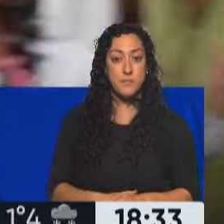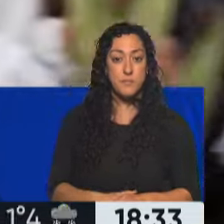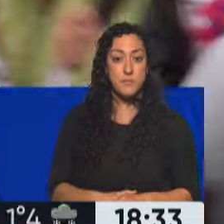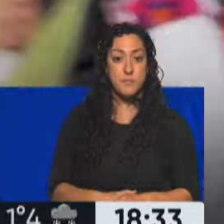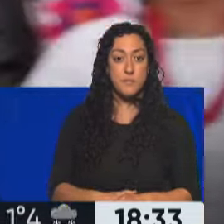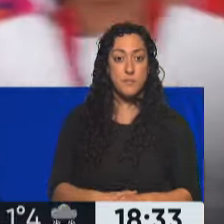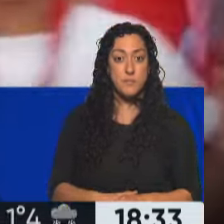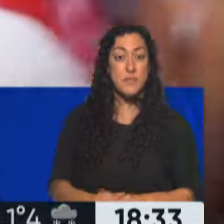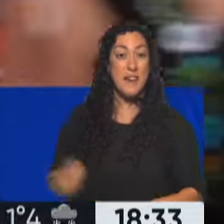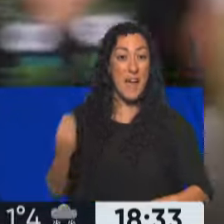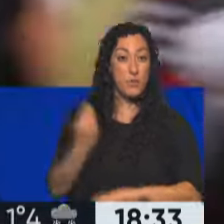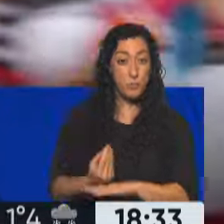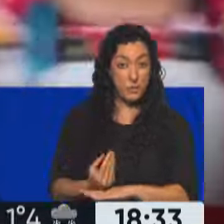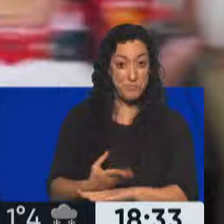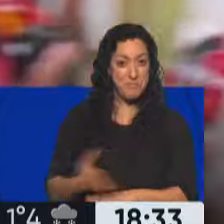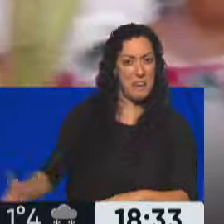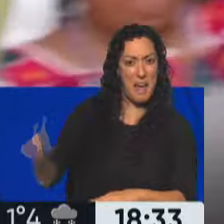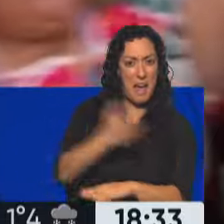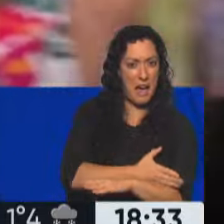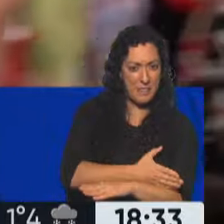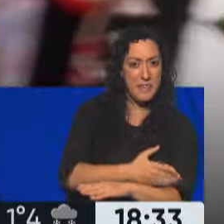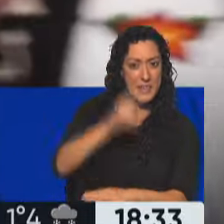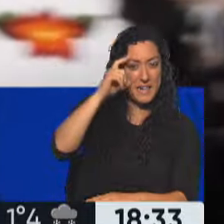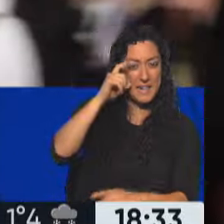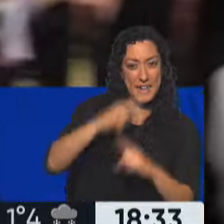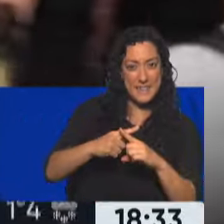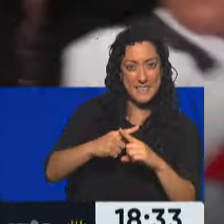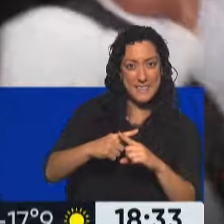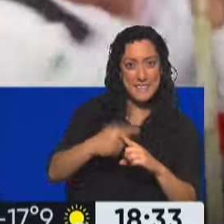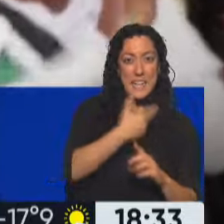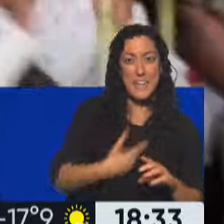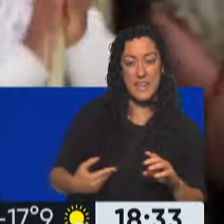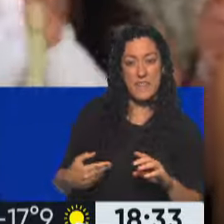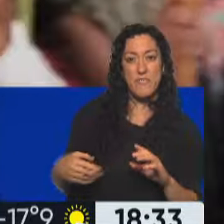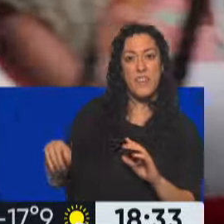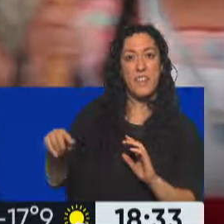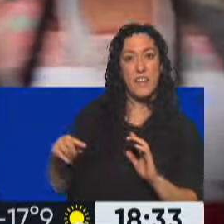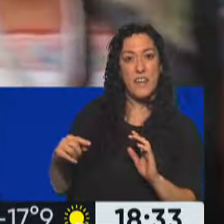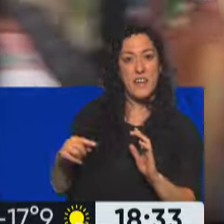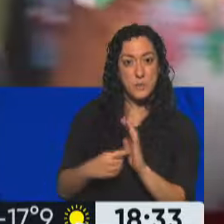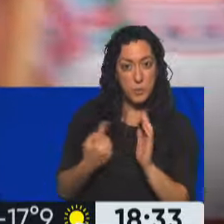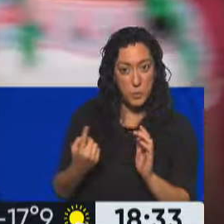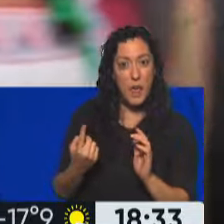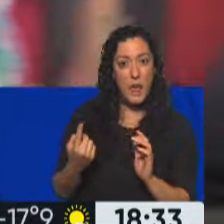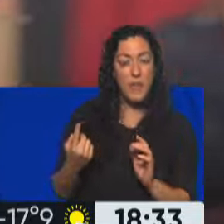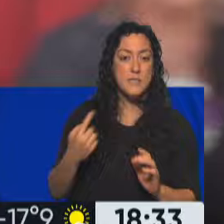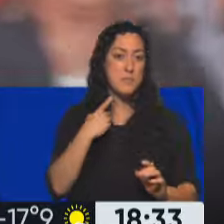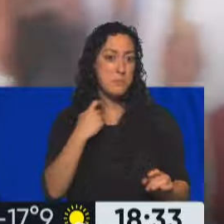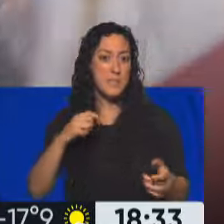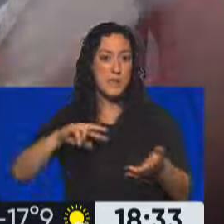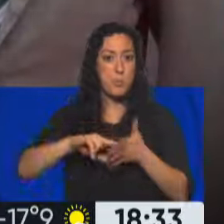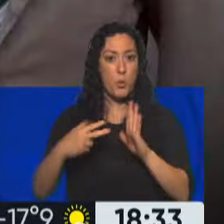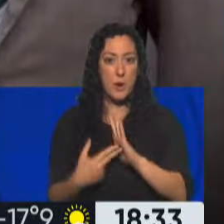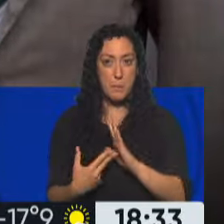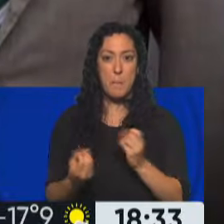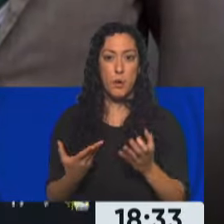Mexicanos. Antes de asumir, Sheinbaum, ex jefa de gobierno de la Ciudad de México, generó un conflicto con España al excluir de la ceremonia de asunción